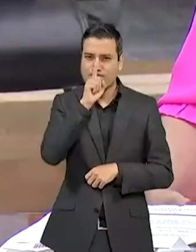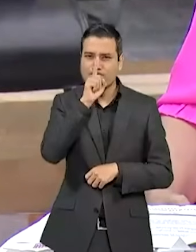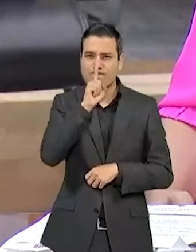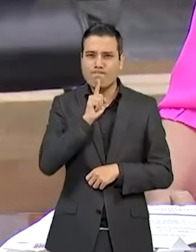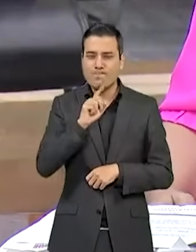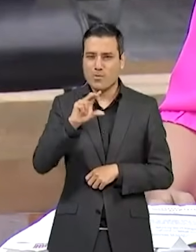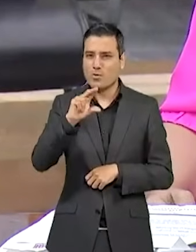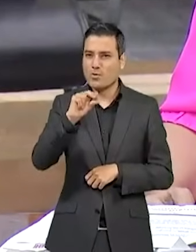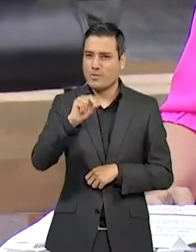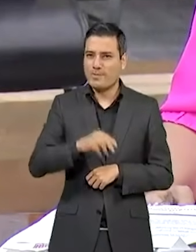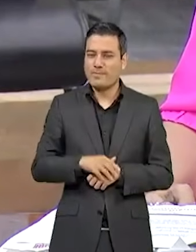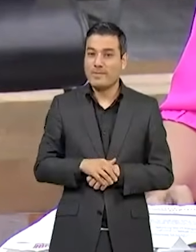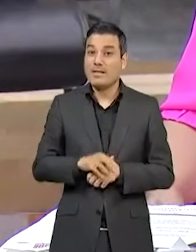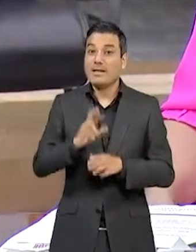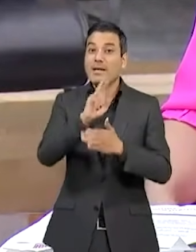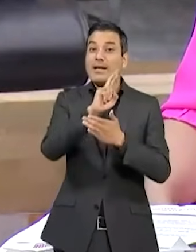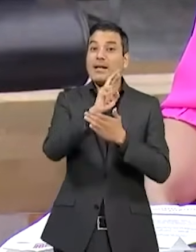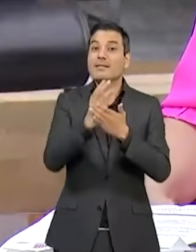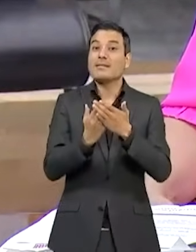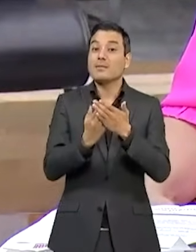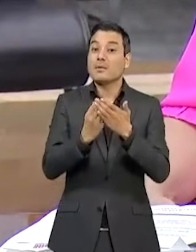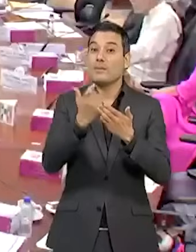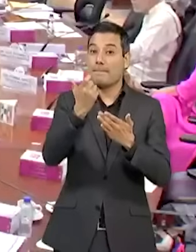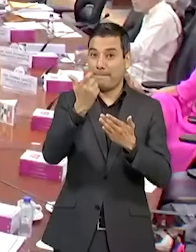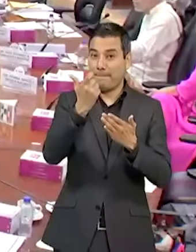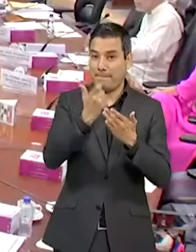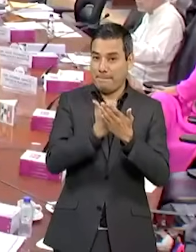recibos de pago me atengo.